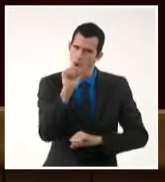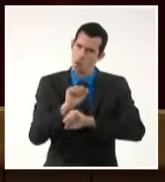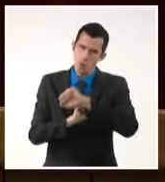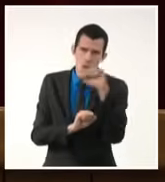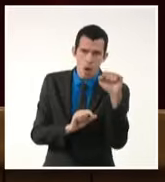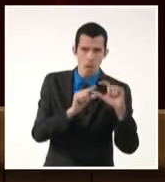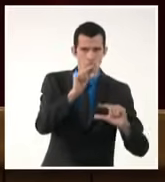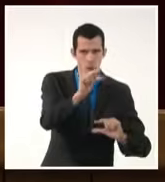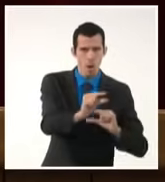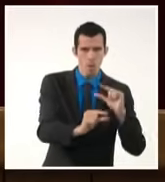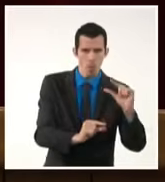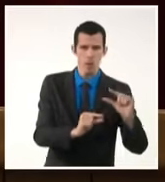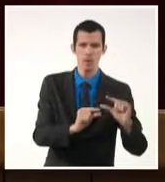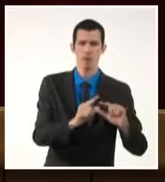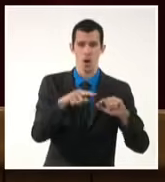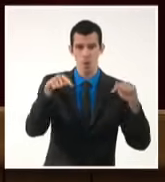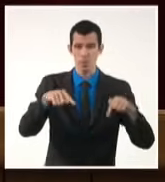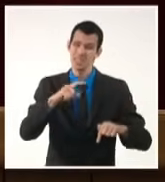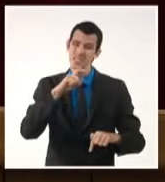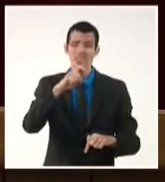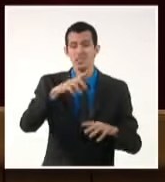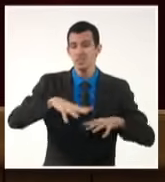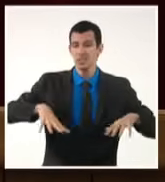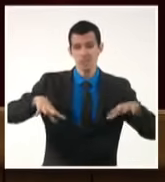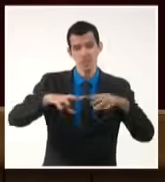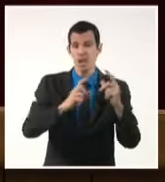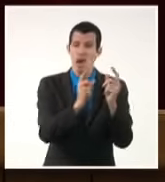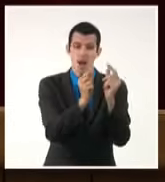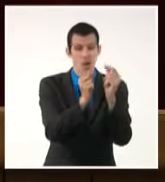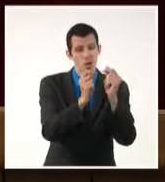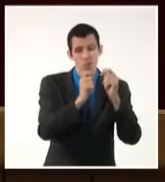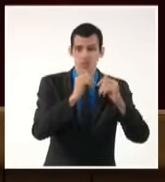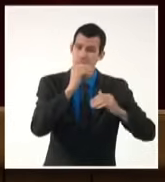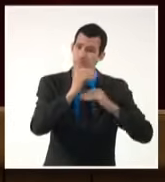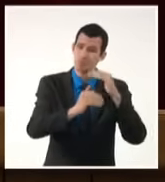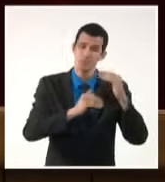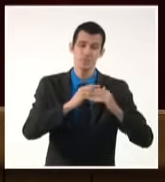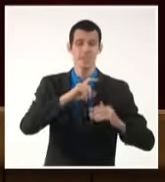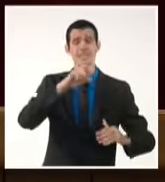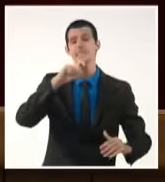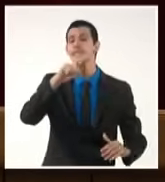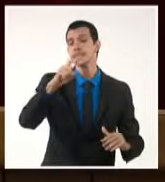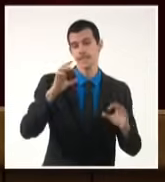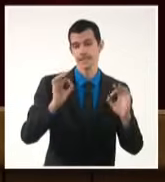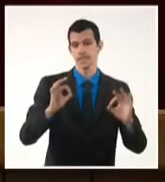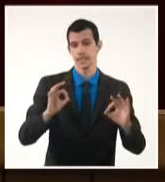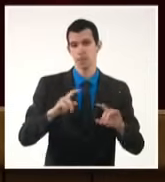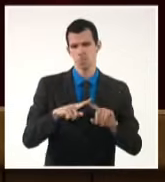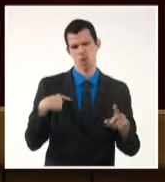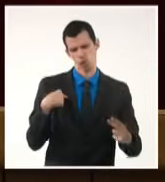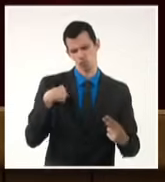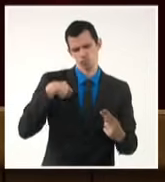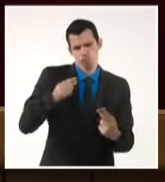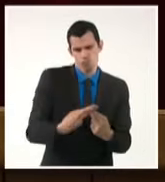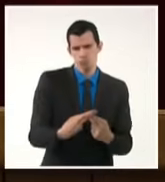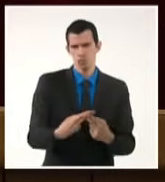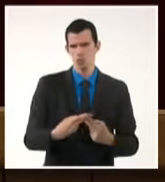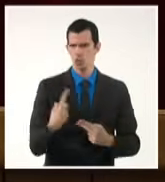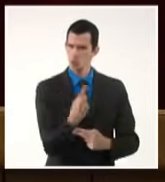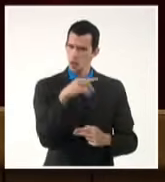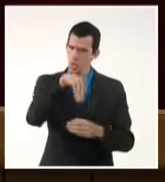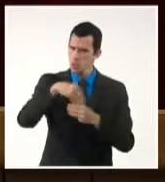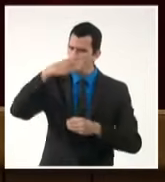medio de un contexto adverso, pero seguro de que vamos a superar los desafíos con trabajo, talento